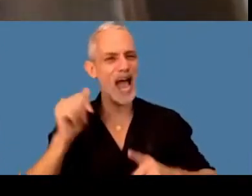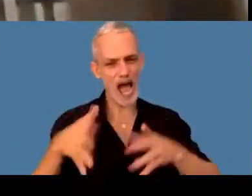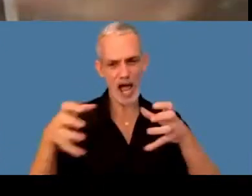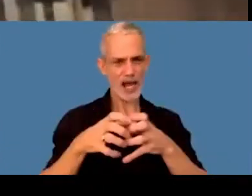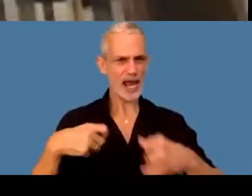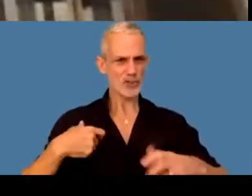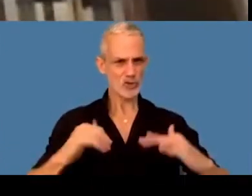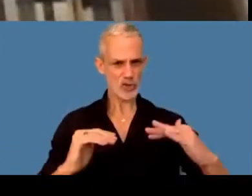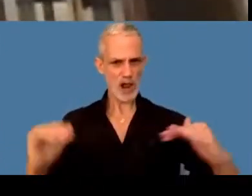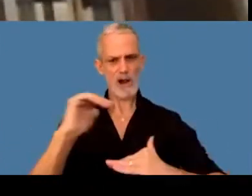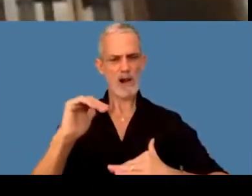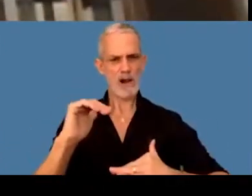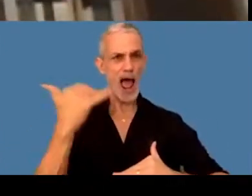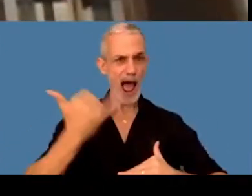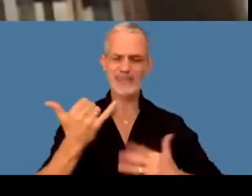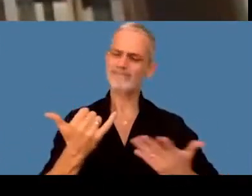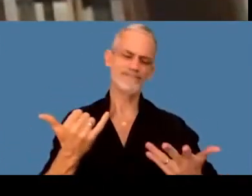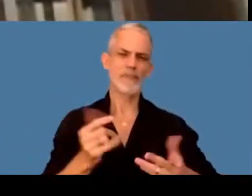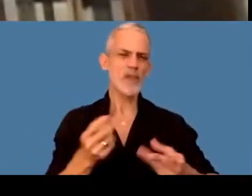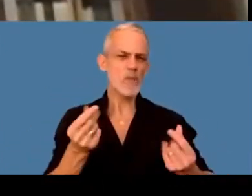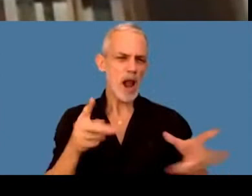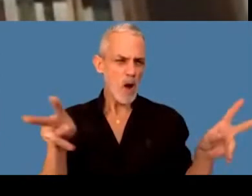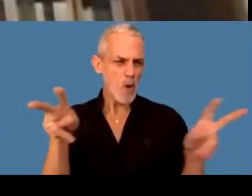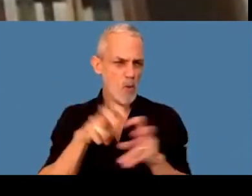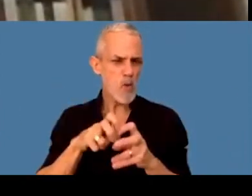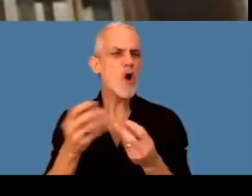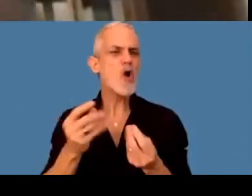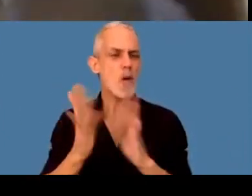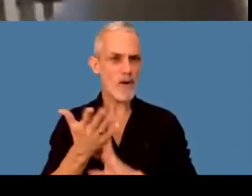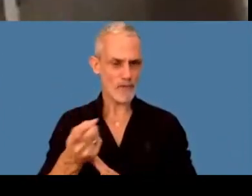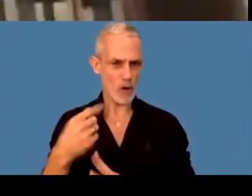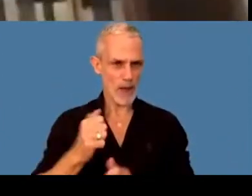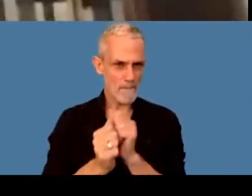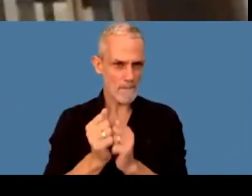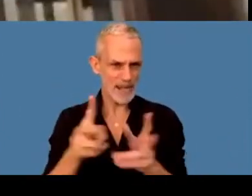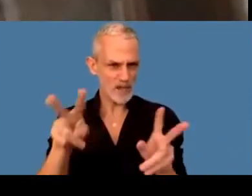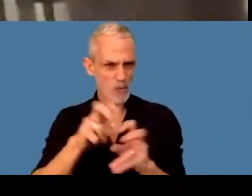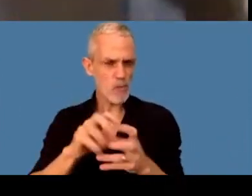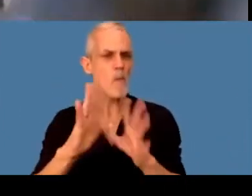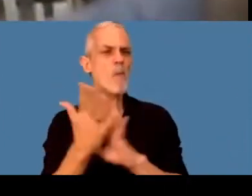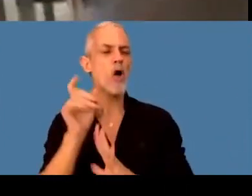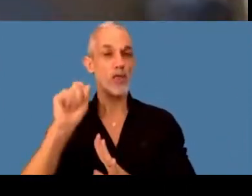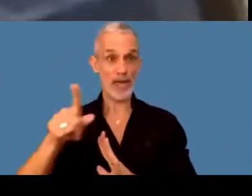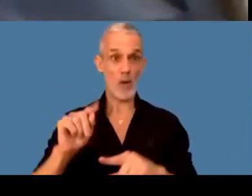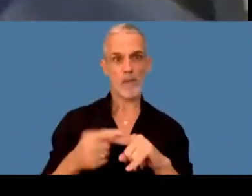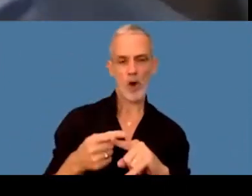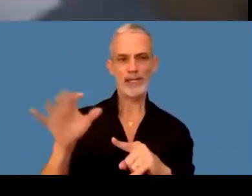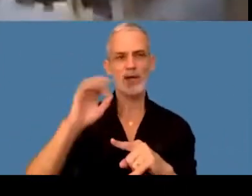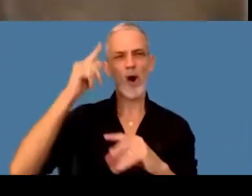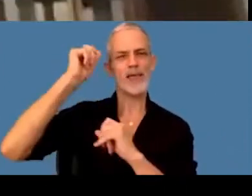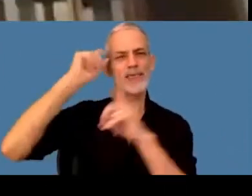¿Cuál es su estrategia de acumulación? ¿A qué modelo político,